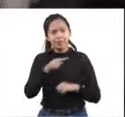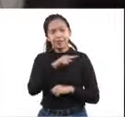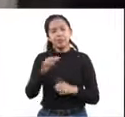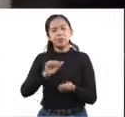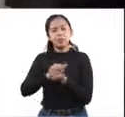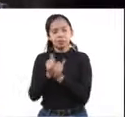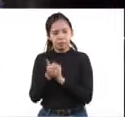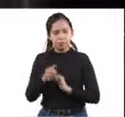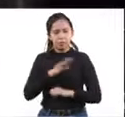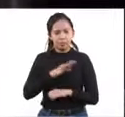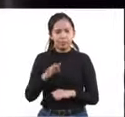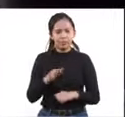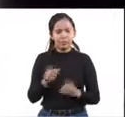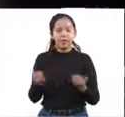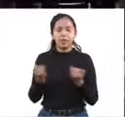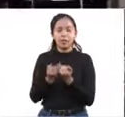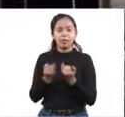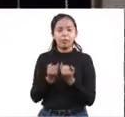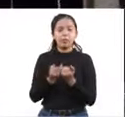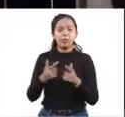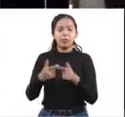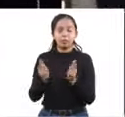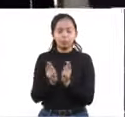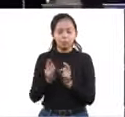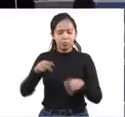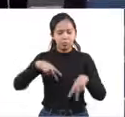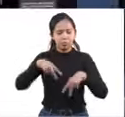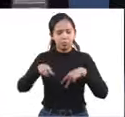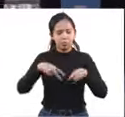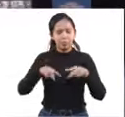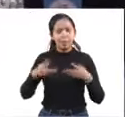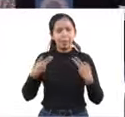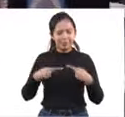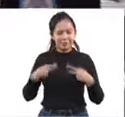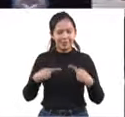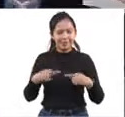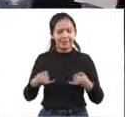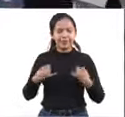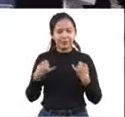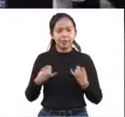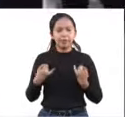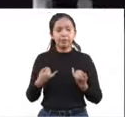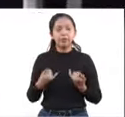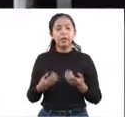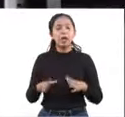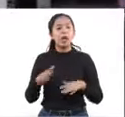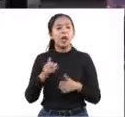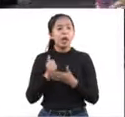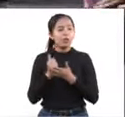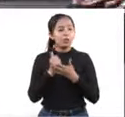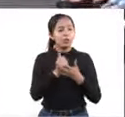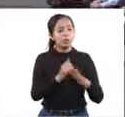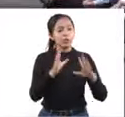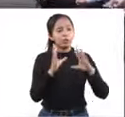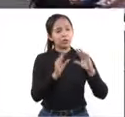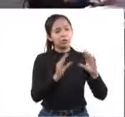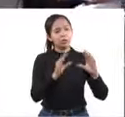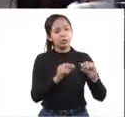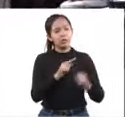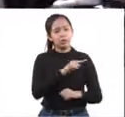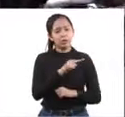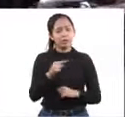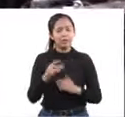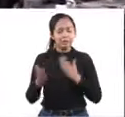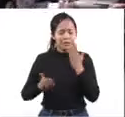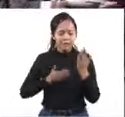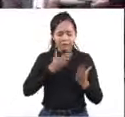Soccer Juvenil, AYSO, para ampliar el conocimiento de los estudiantes e inculcar la importancia de